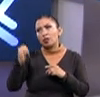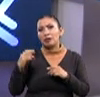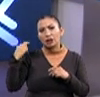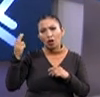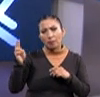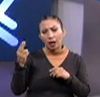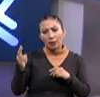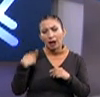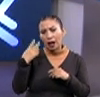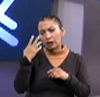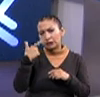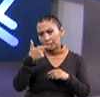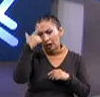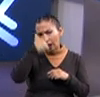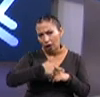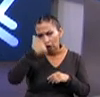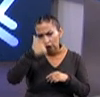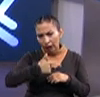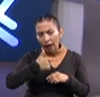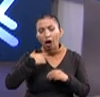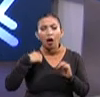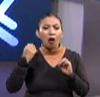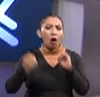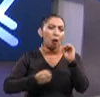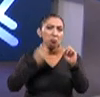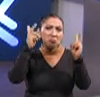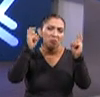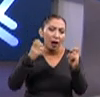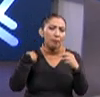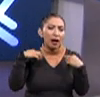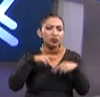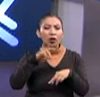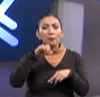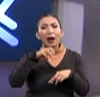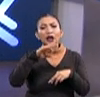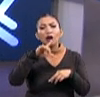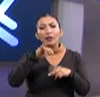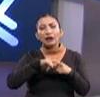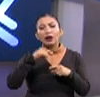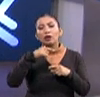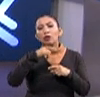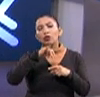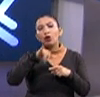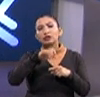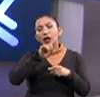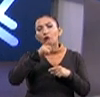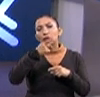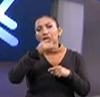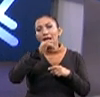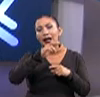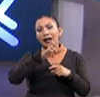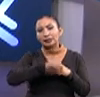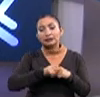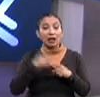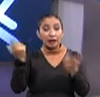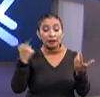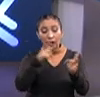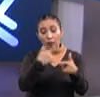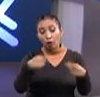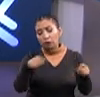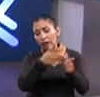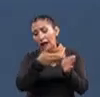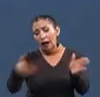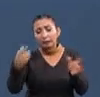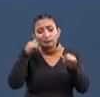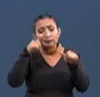29 de noviembre a las 7 de la noche. Obras del maestro Mario Lavista, Joaquín Gutiérrez Heras y Mauricio Ravel. Es un concierto